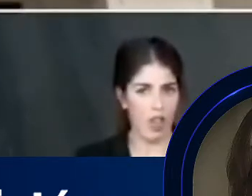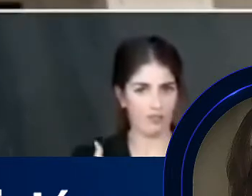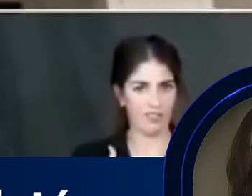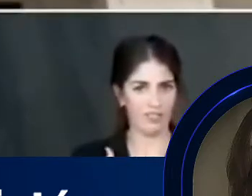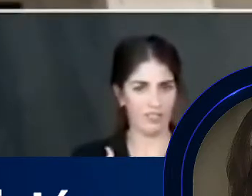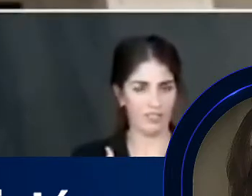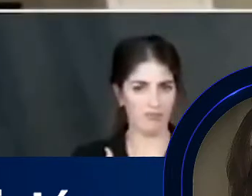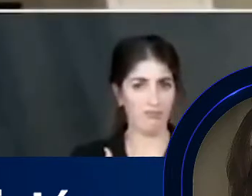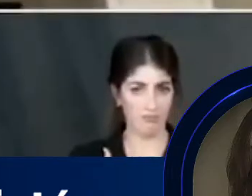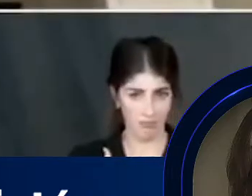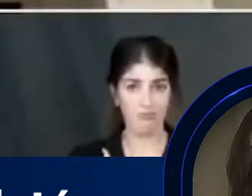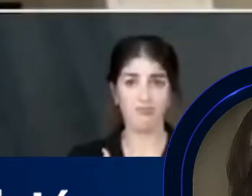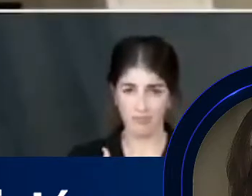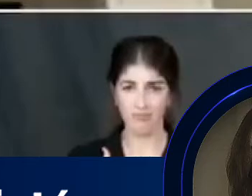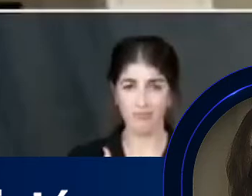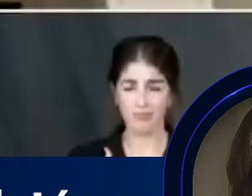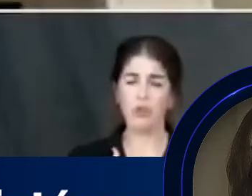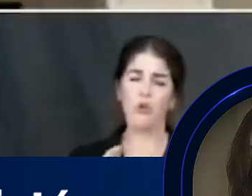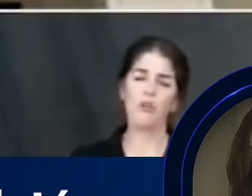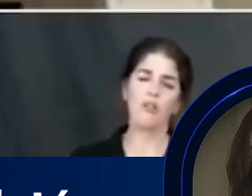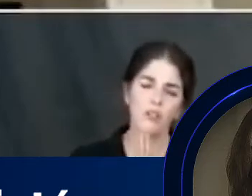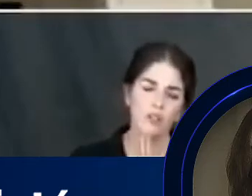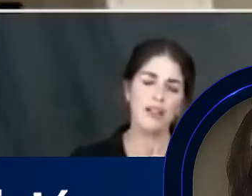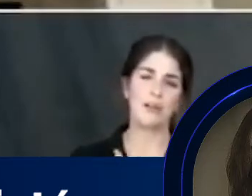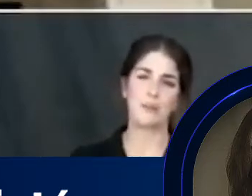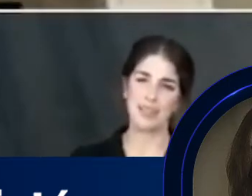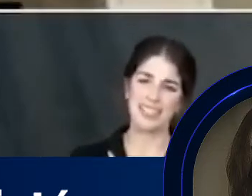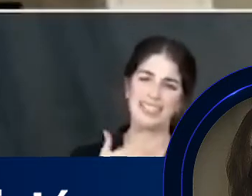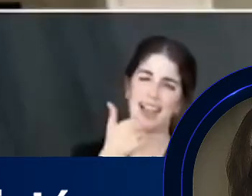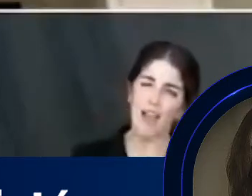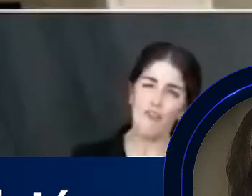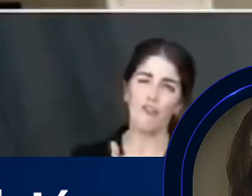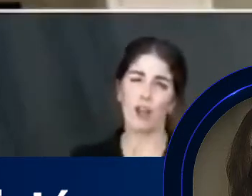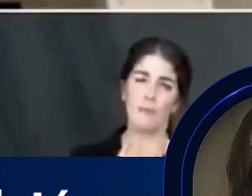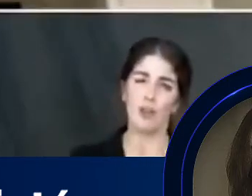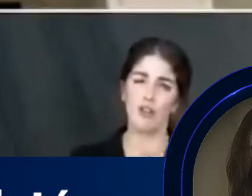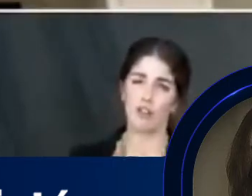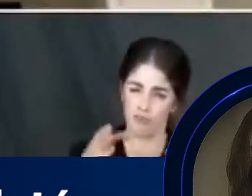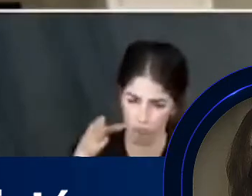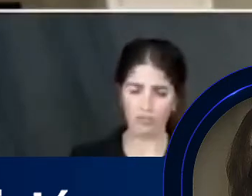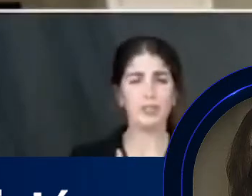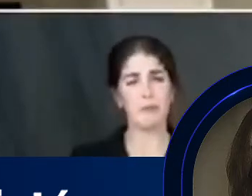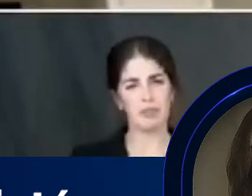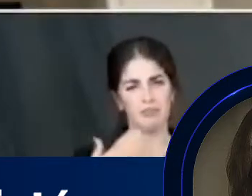salud mundial, pero también obviamente de salud en Estados Unidos,